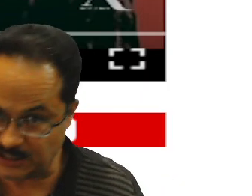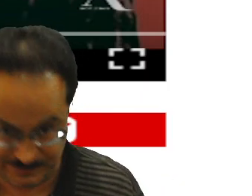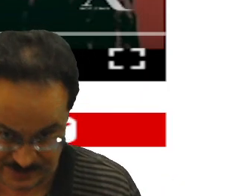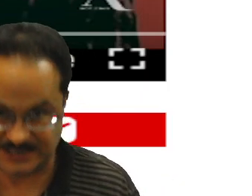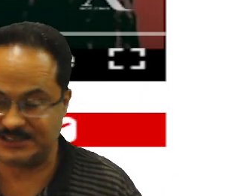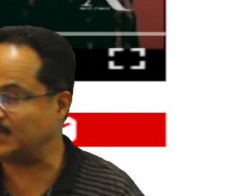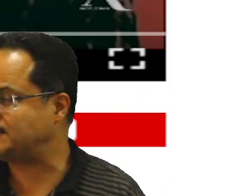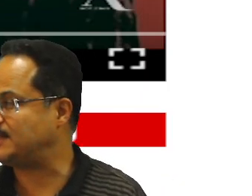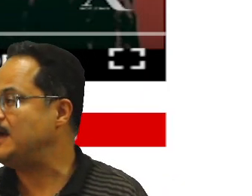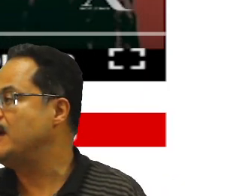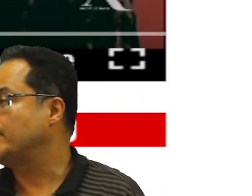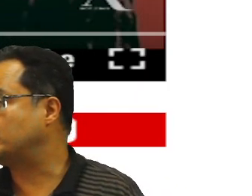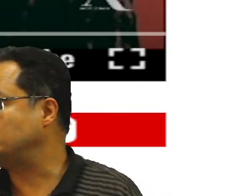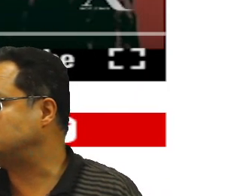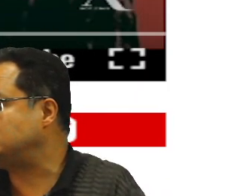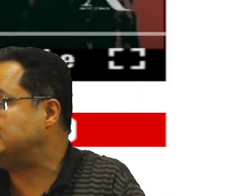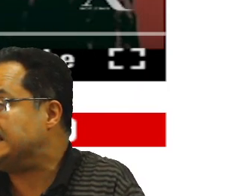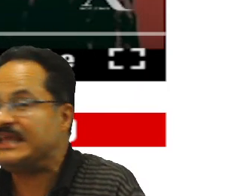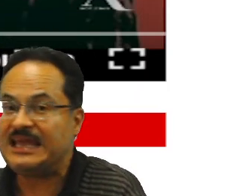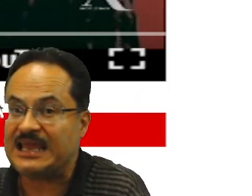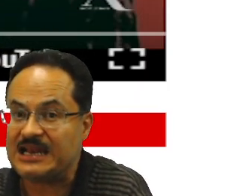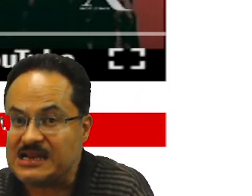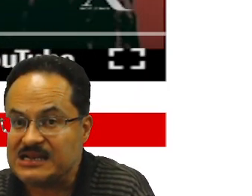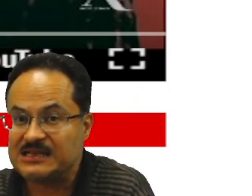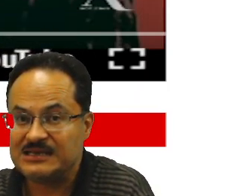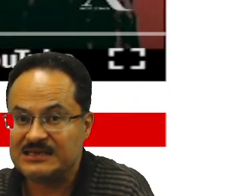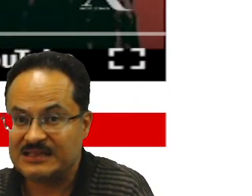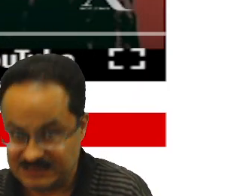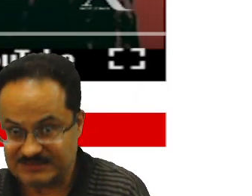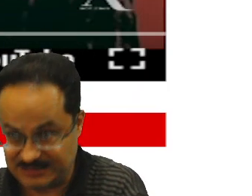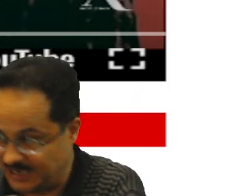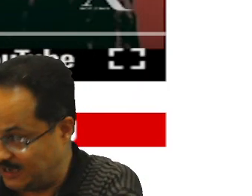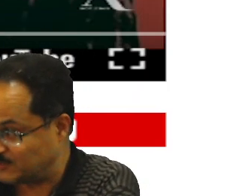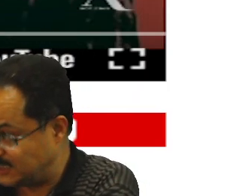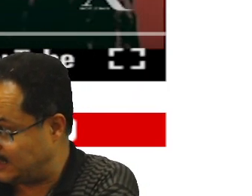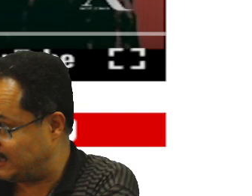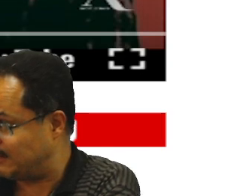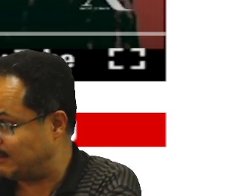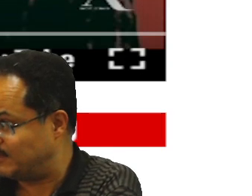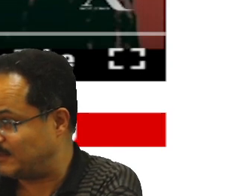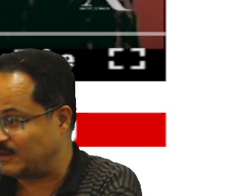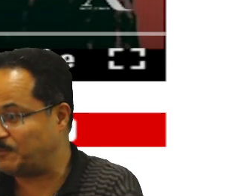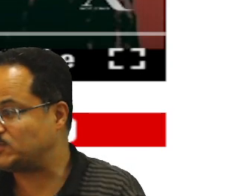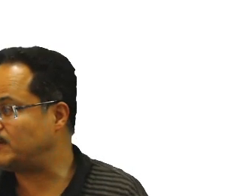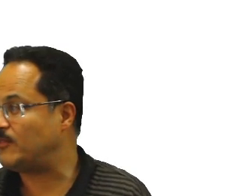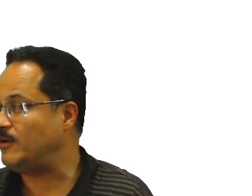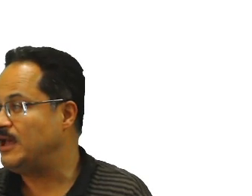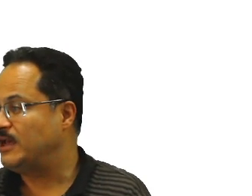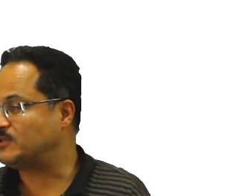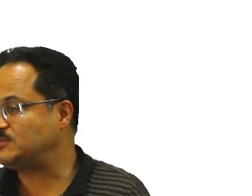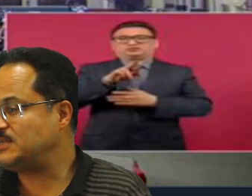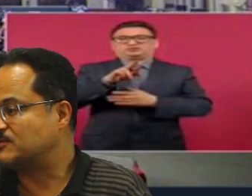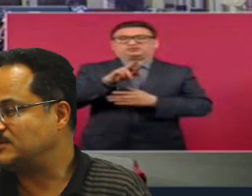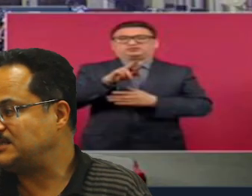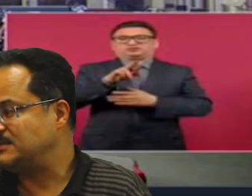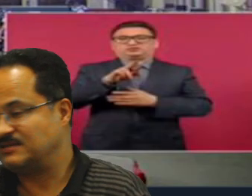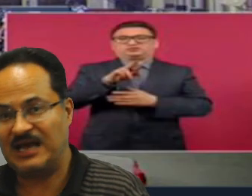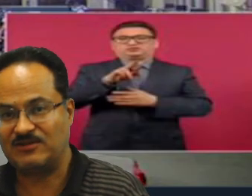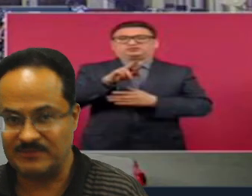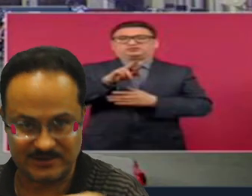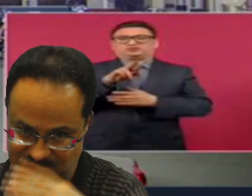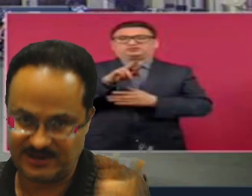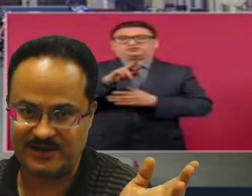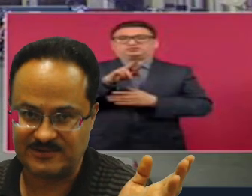y basta de hipocresías verdad Pero cuando se trata de de él o sea de de López Obrador entonces las cosas